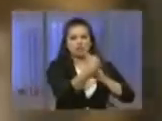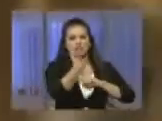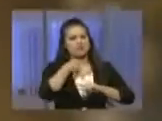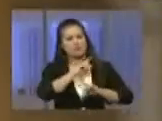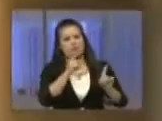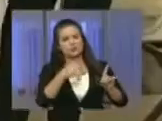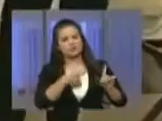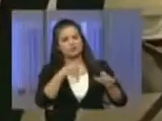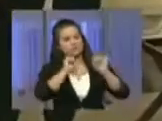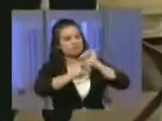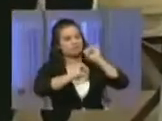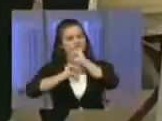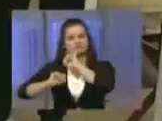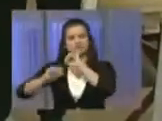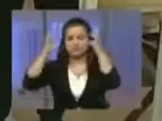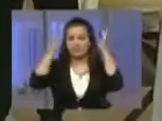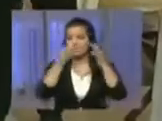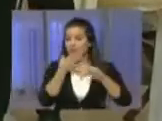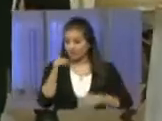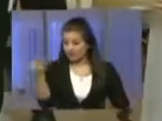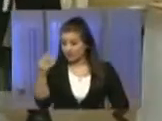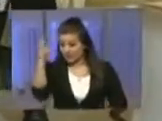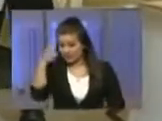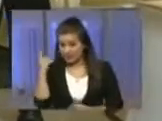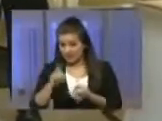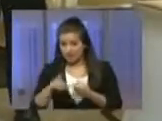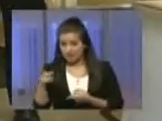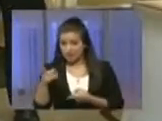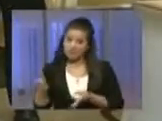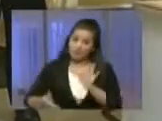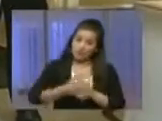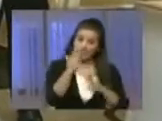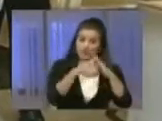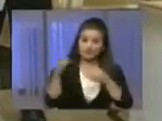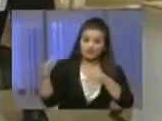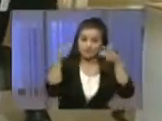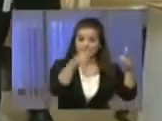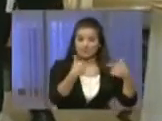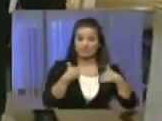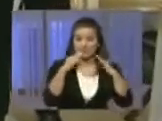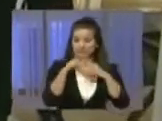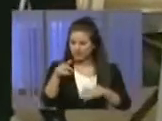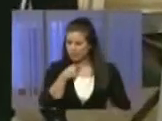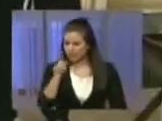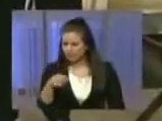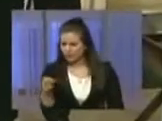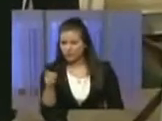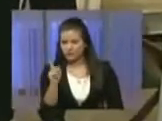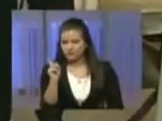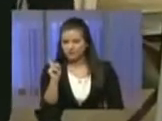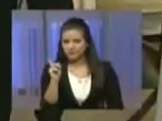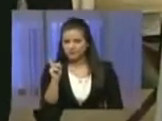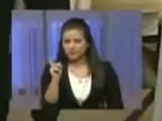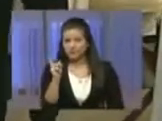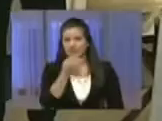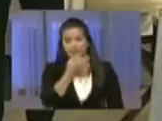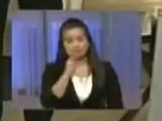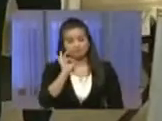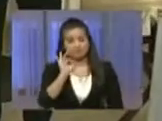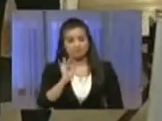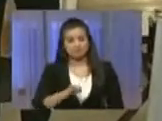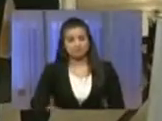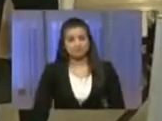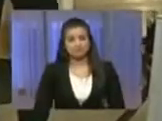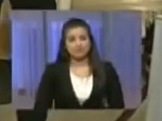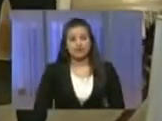bellísimo verdad Silvia no le llamamos para la casa Ah te gusta excelente Mira una